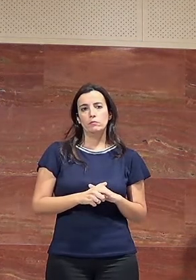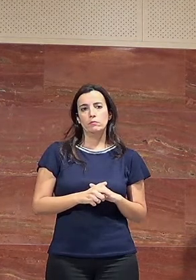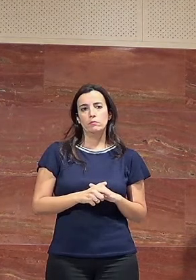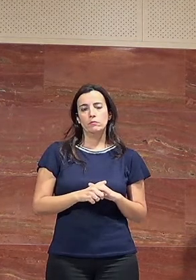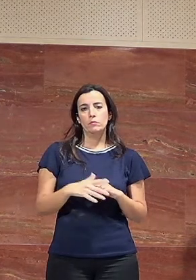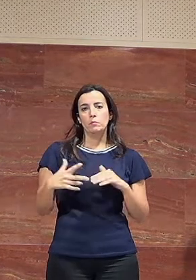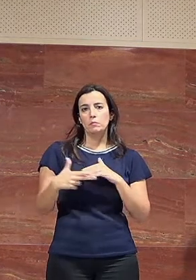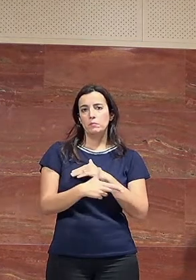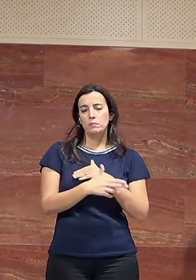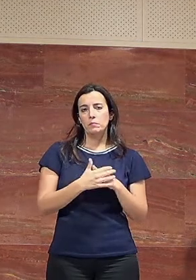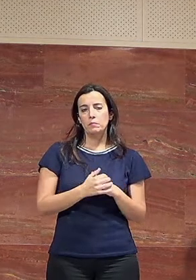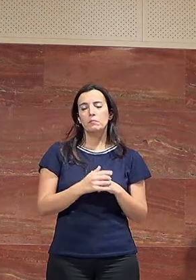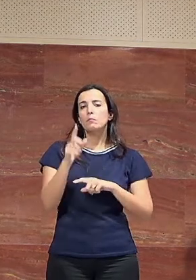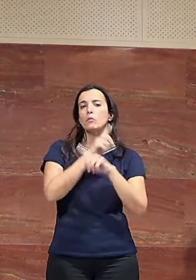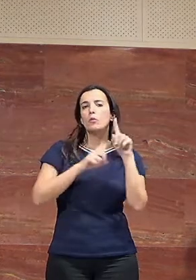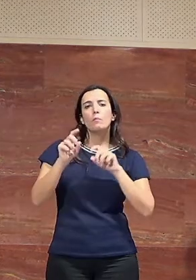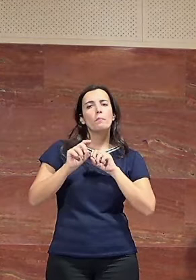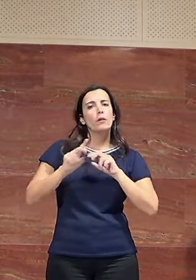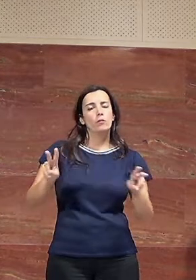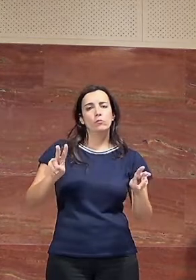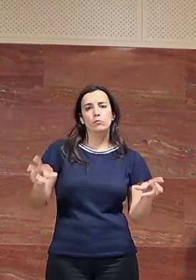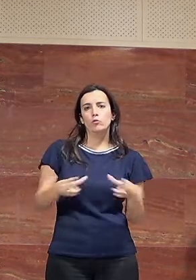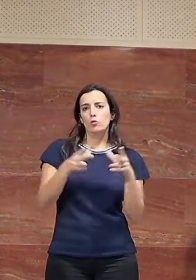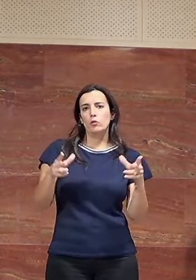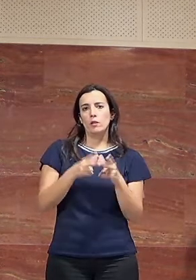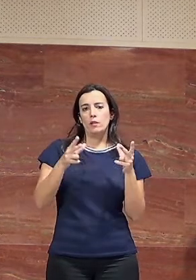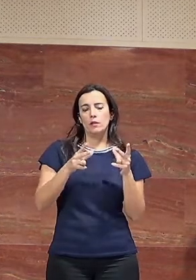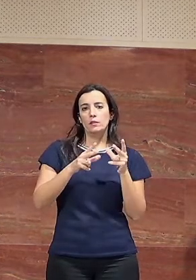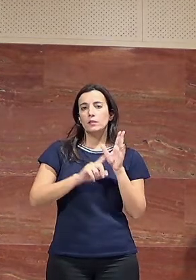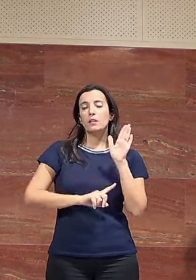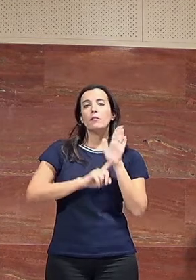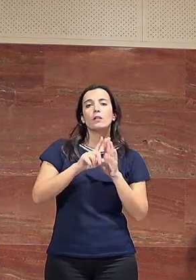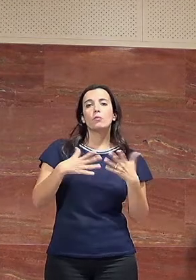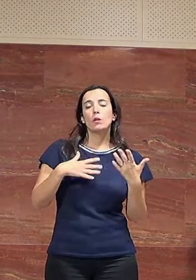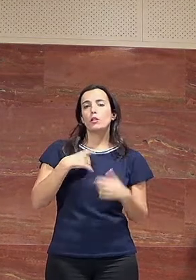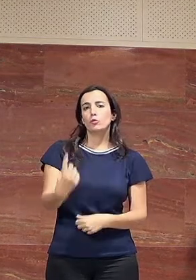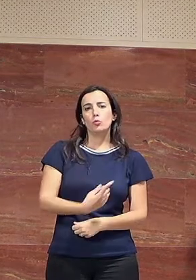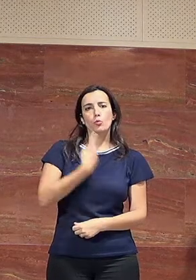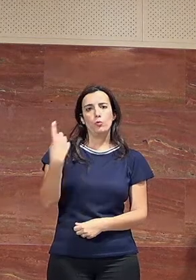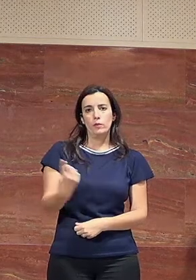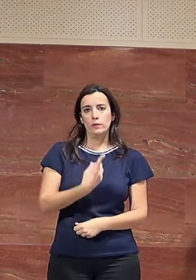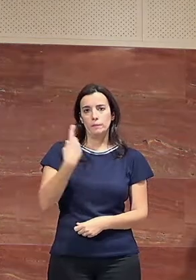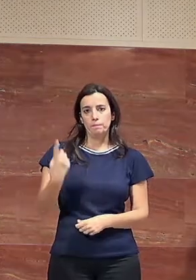y desde luego en el problema más grave que tienen las sociedades avanzadas, que son la soledad y el aislamiento, ¿no?